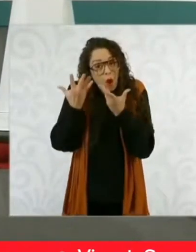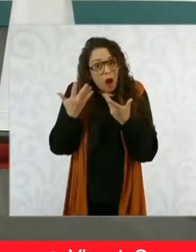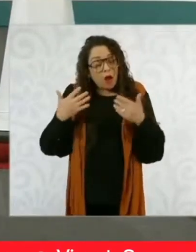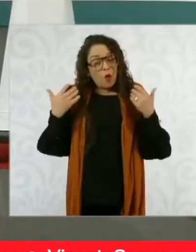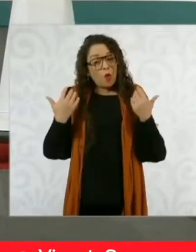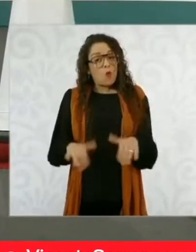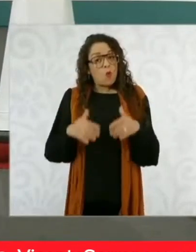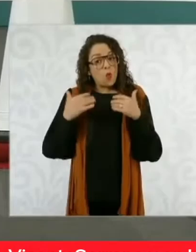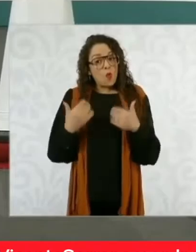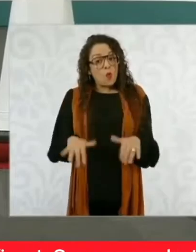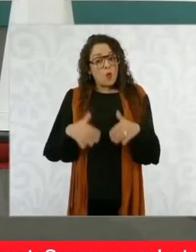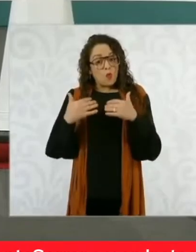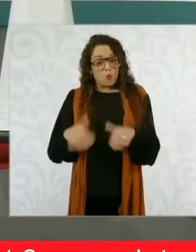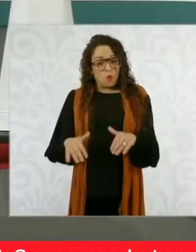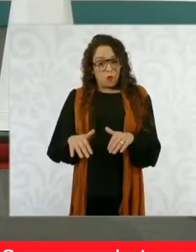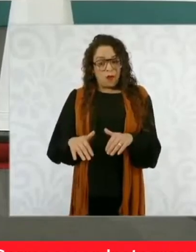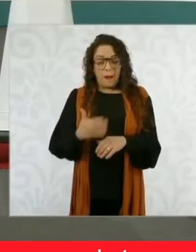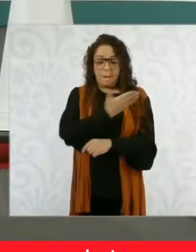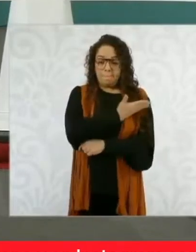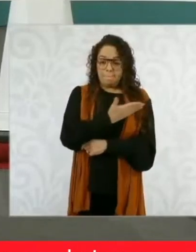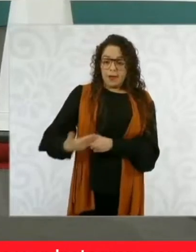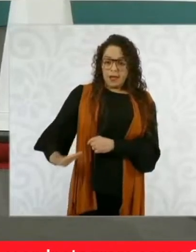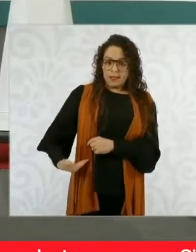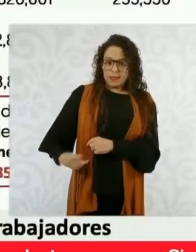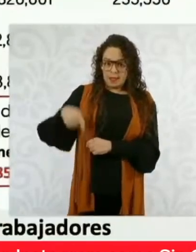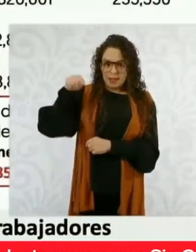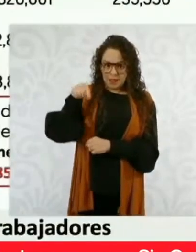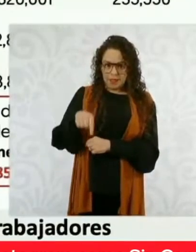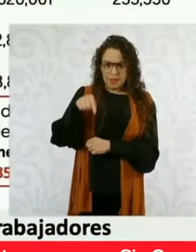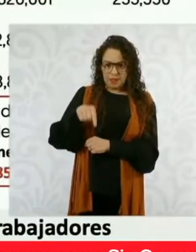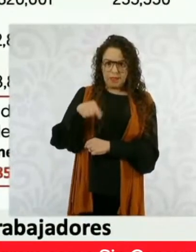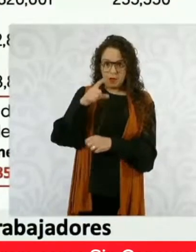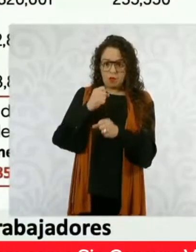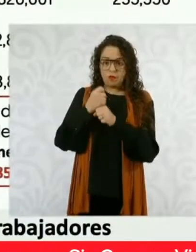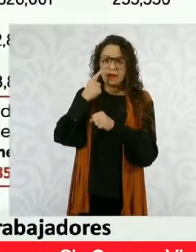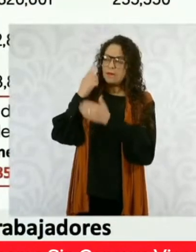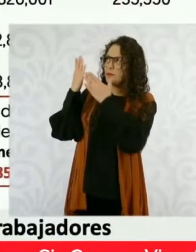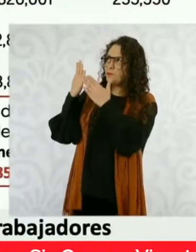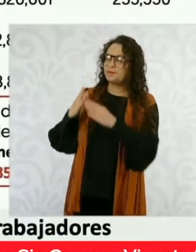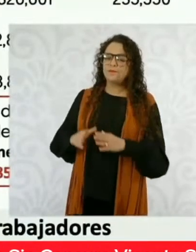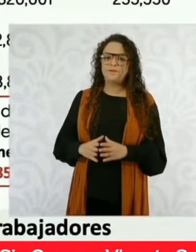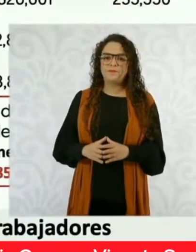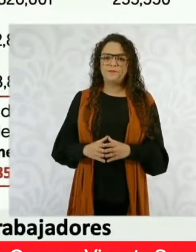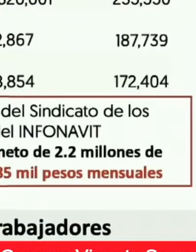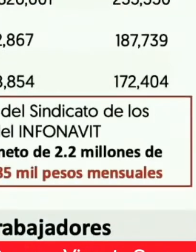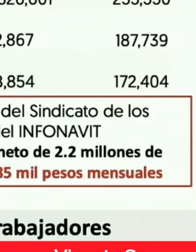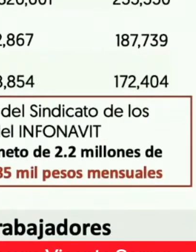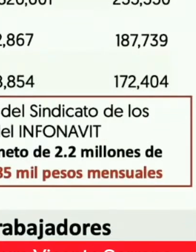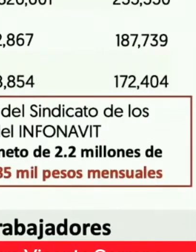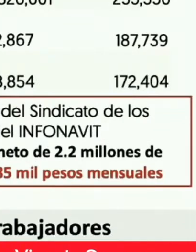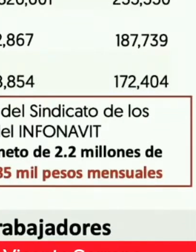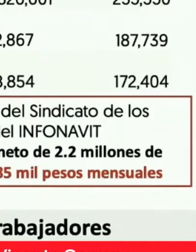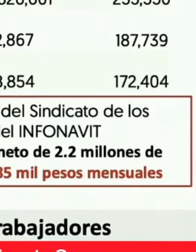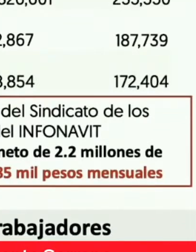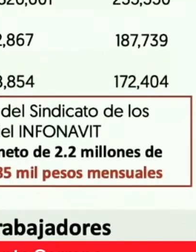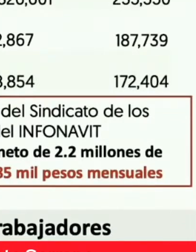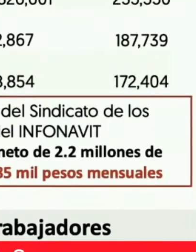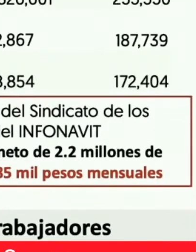El ingreso neto anual de la Presidenta de la República es anual de 1.992.000 pesos. Esto